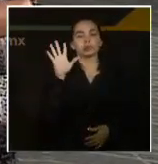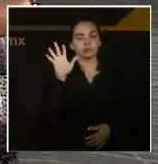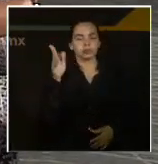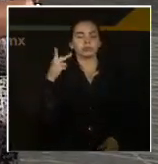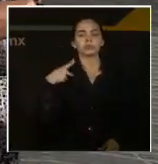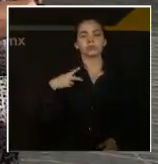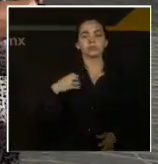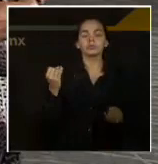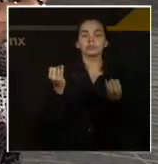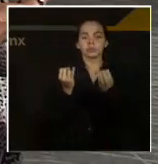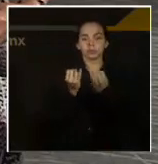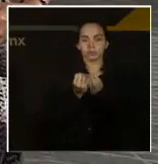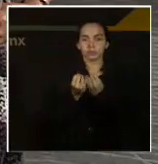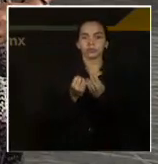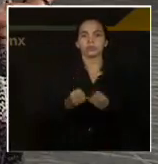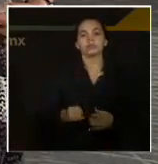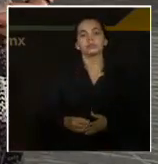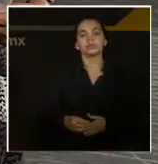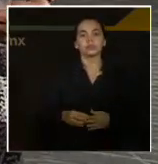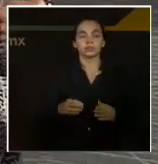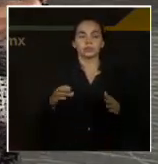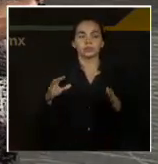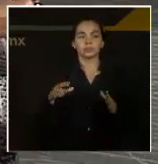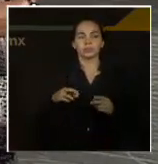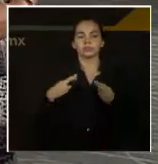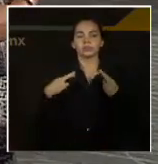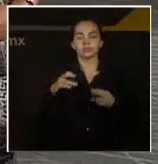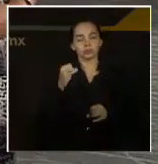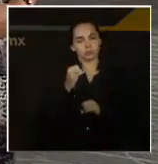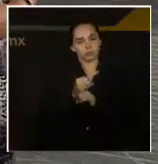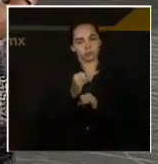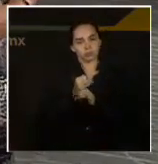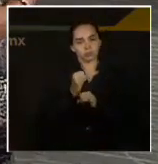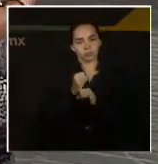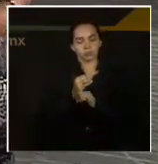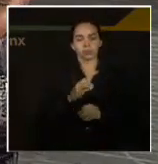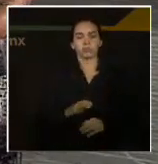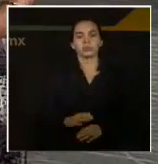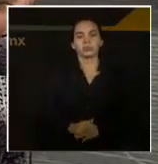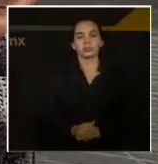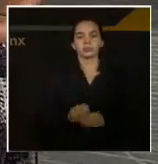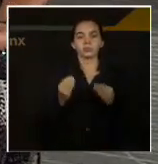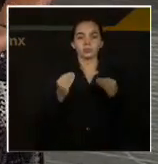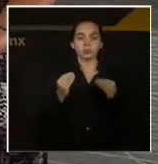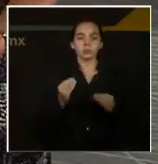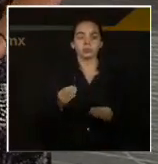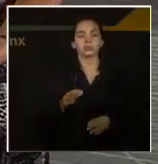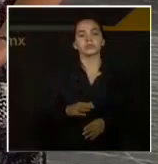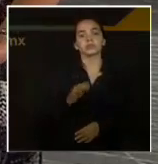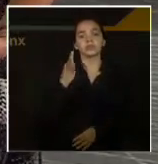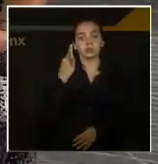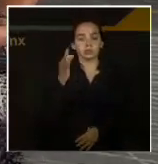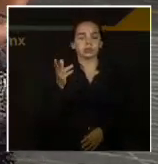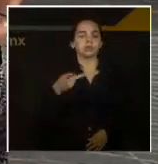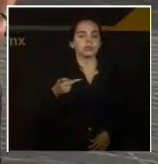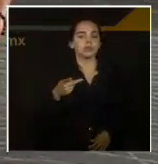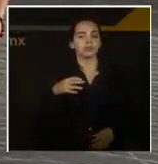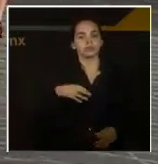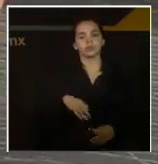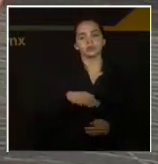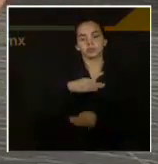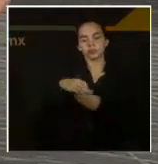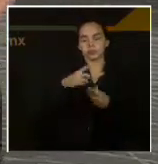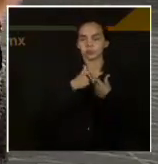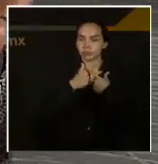por supuesto, también el panel de las redes sociales. Donde van a recibir, por cierto, los candidatos 3 preguntas en total de las